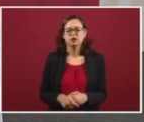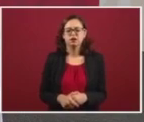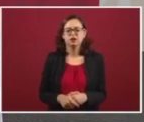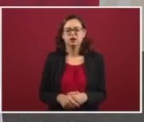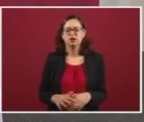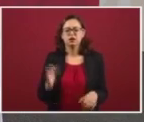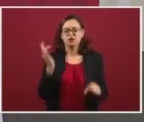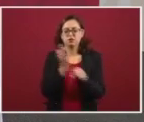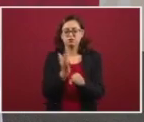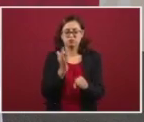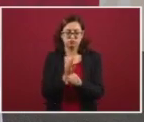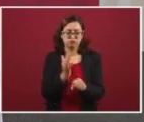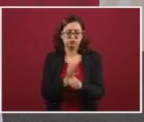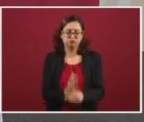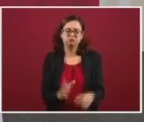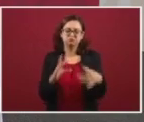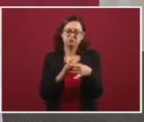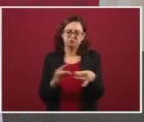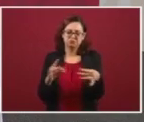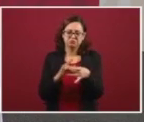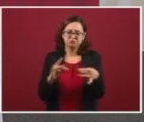qué se está haciendo